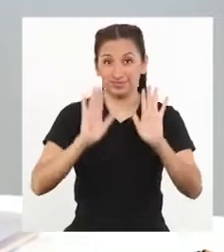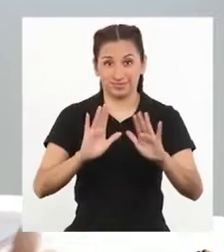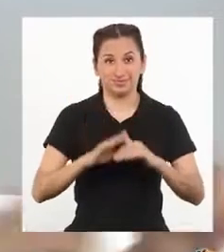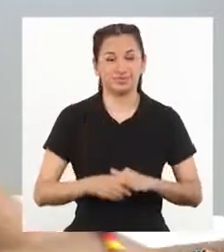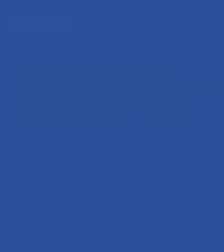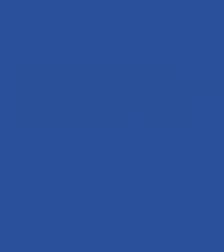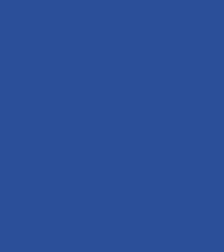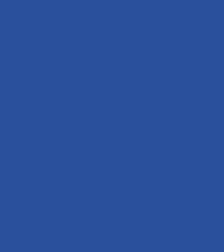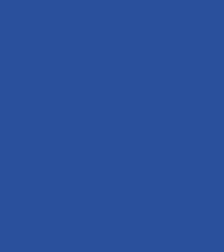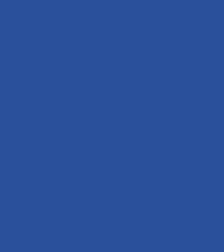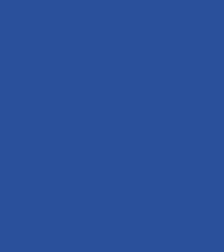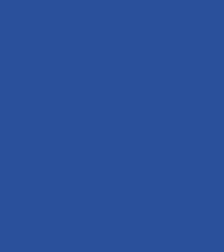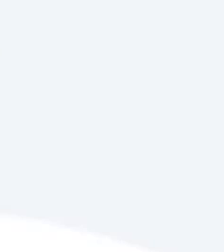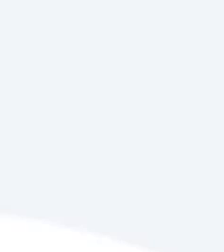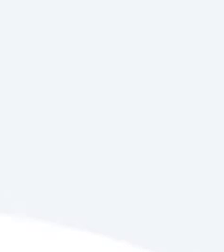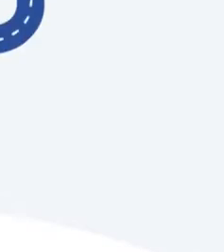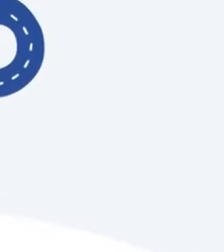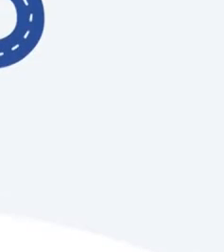vayan!